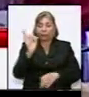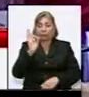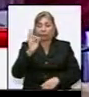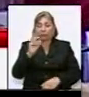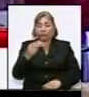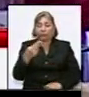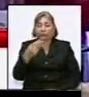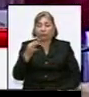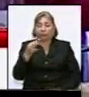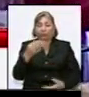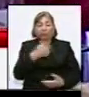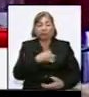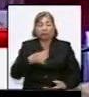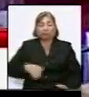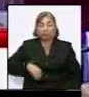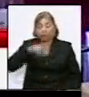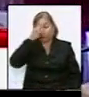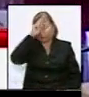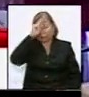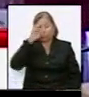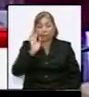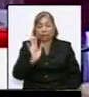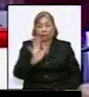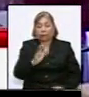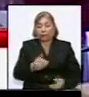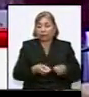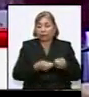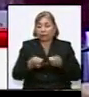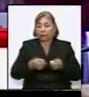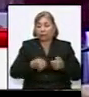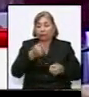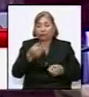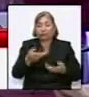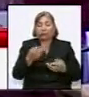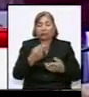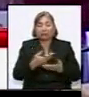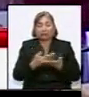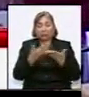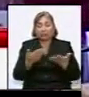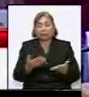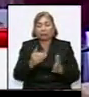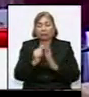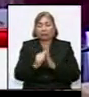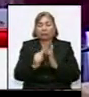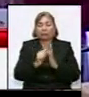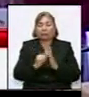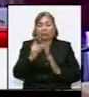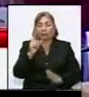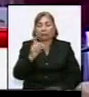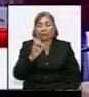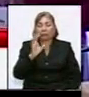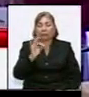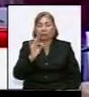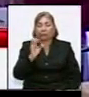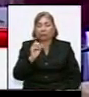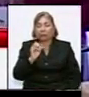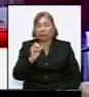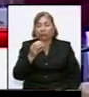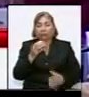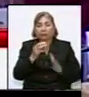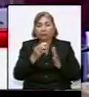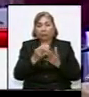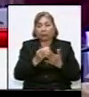el presidente de la república en uso de las atribuciones que le confiere el artículo 108 de la constitución política